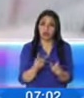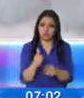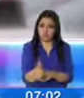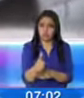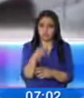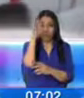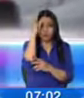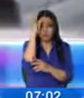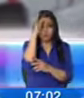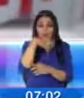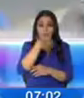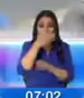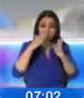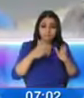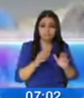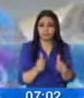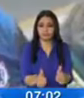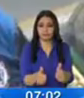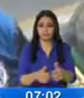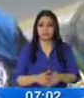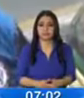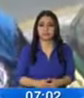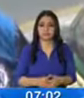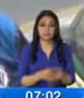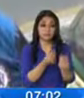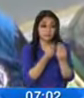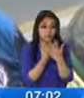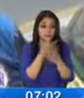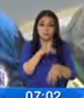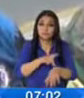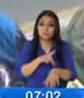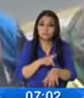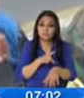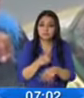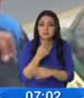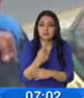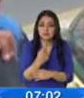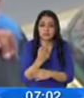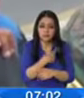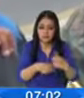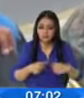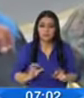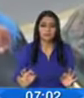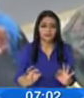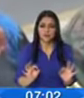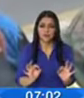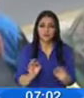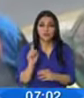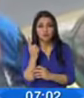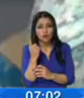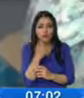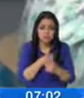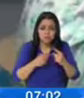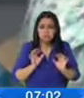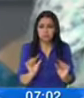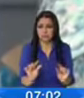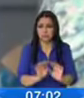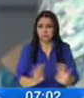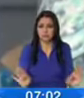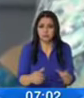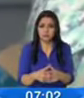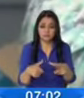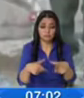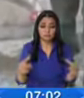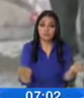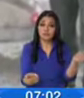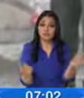en el hospital de Ambato. Sin embargo, del primer reporte médico, pues no existen heridos graves, sino únicamente leves. El camión fue